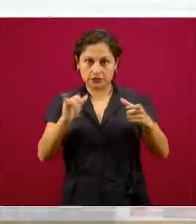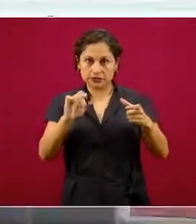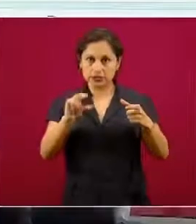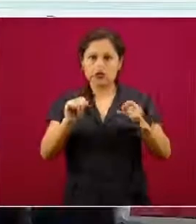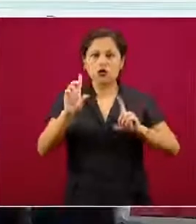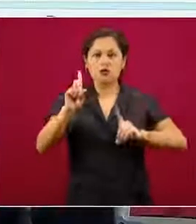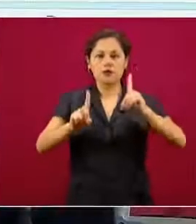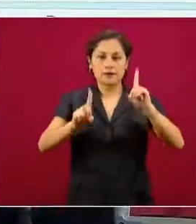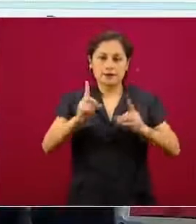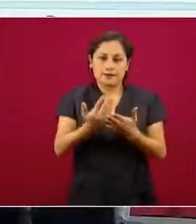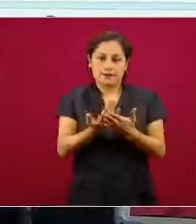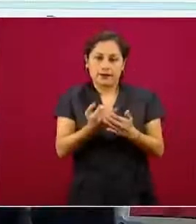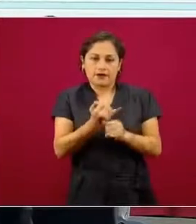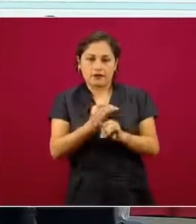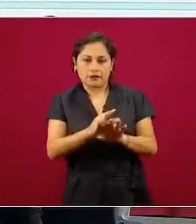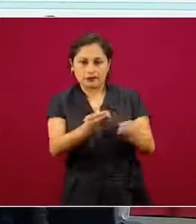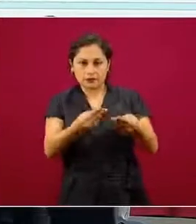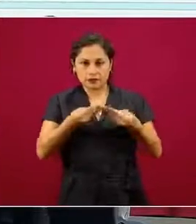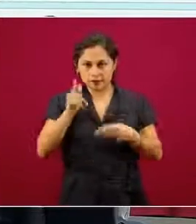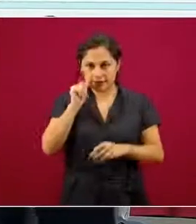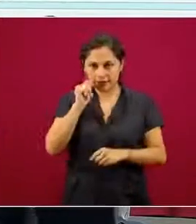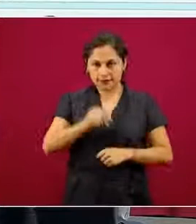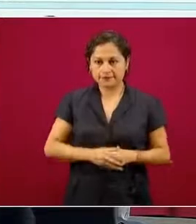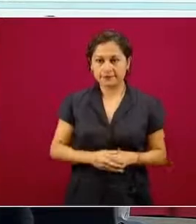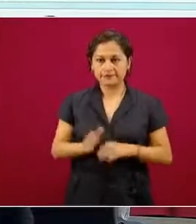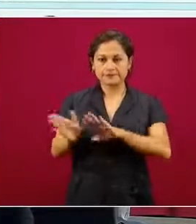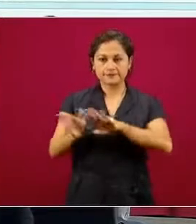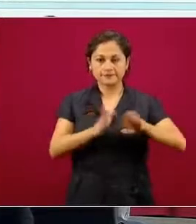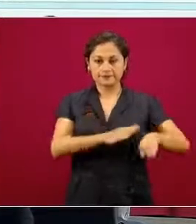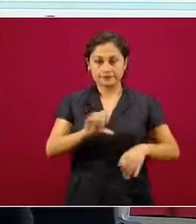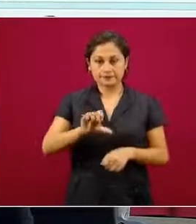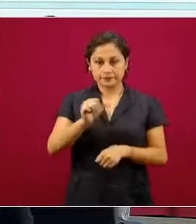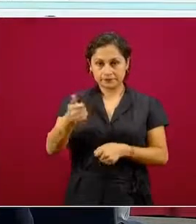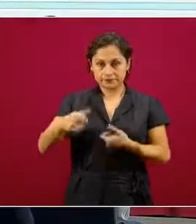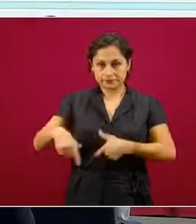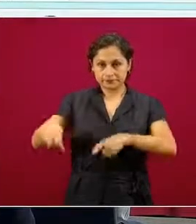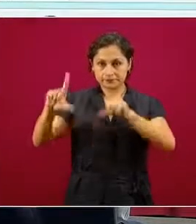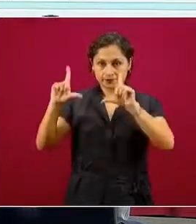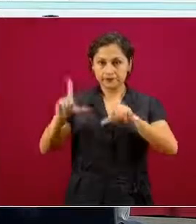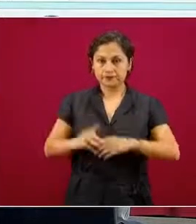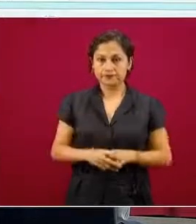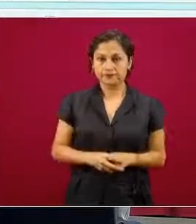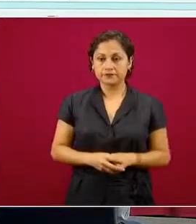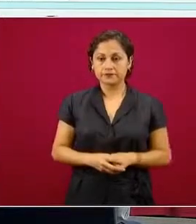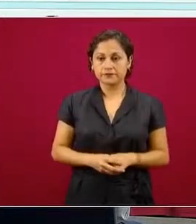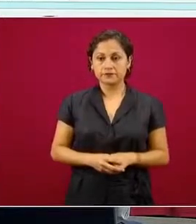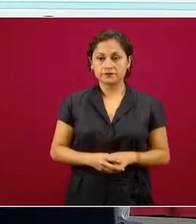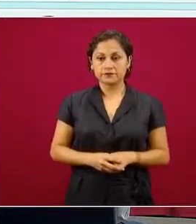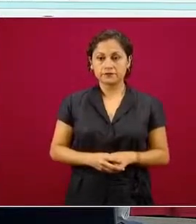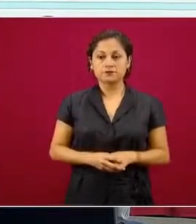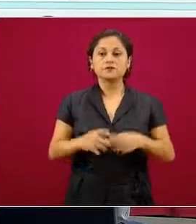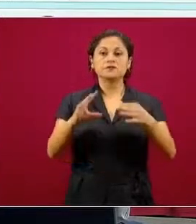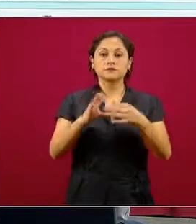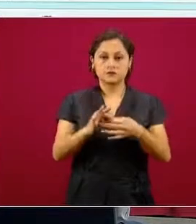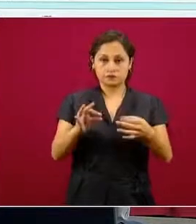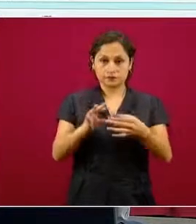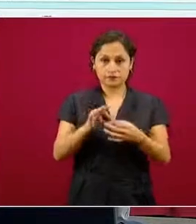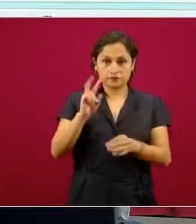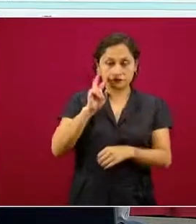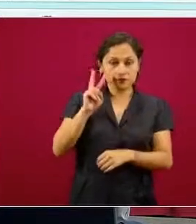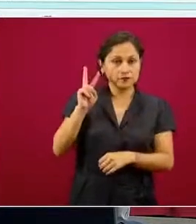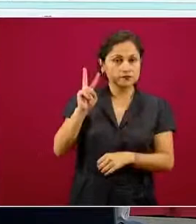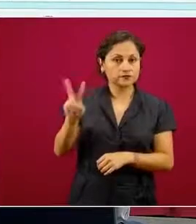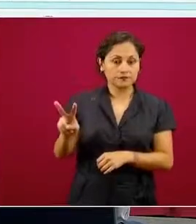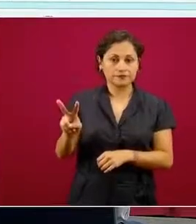de mañana. Veamos las siguientes diapositivas, que son es precisamente, ahora volvemos a reintegrar